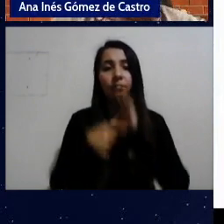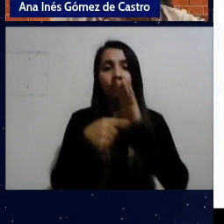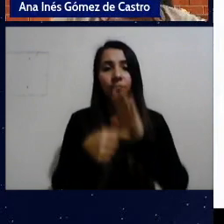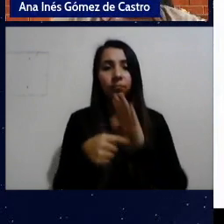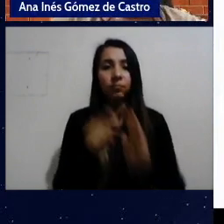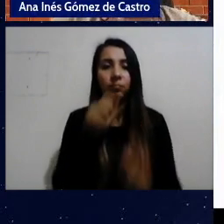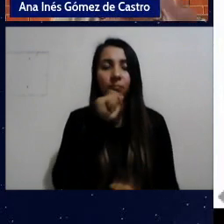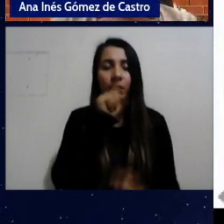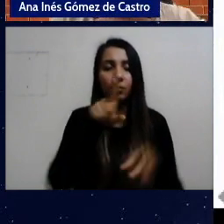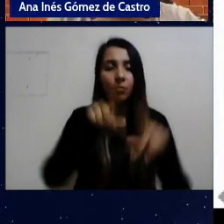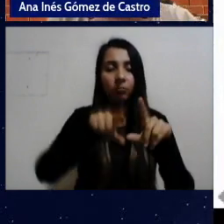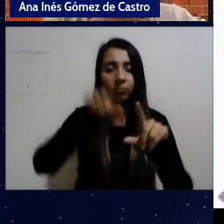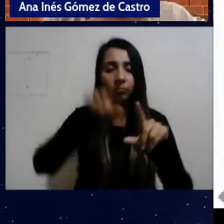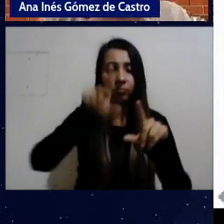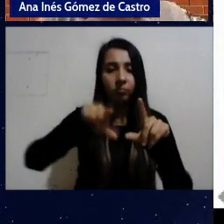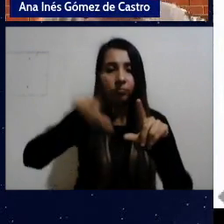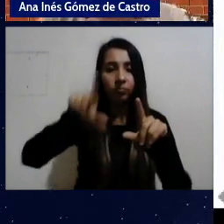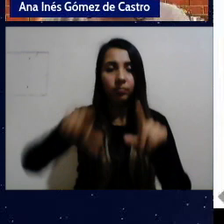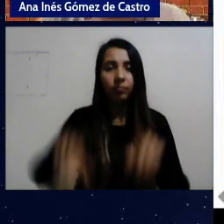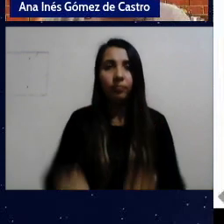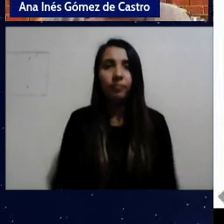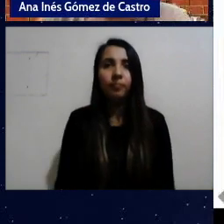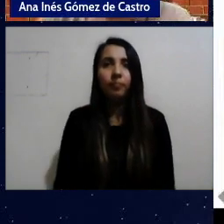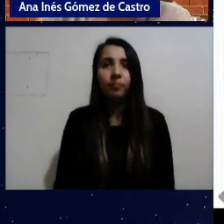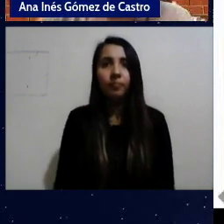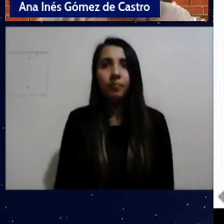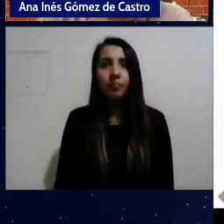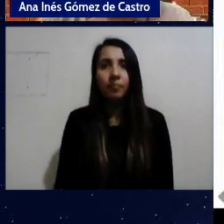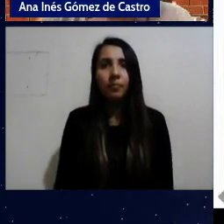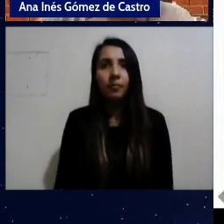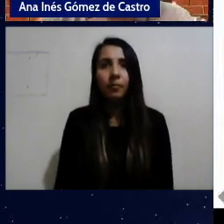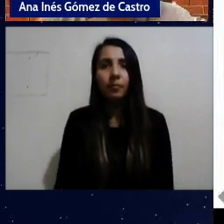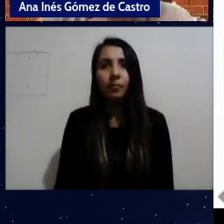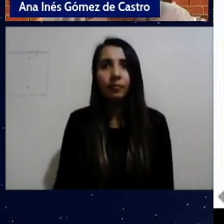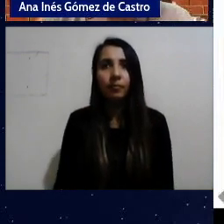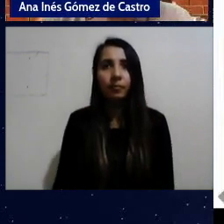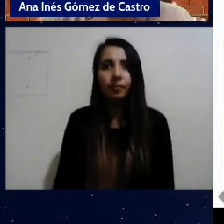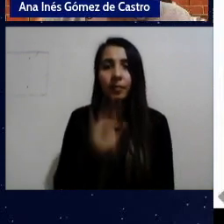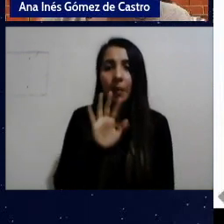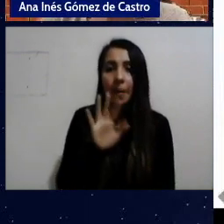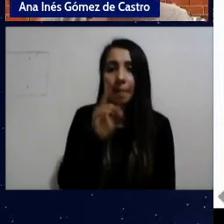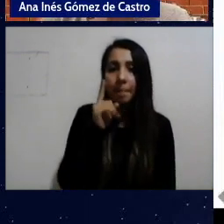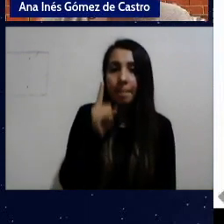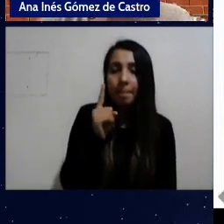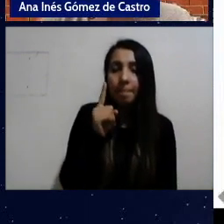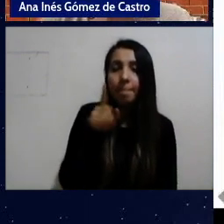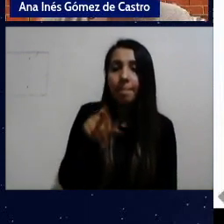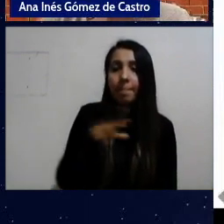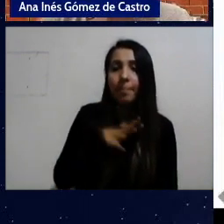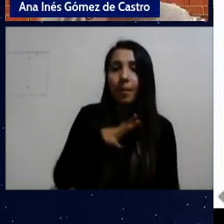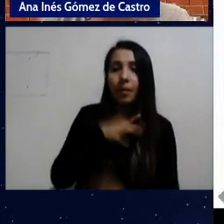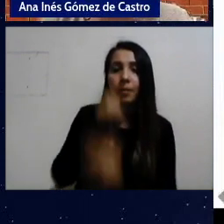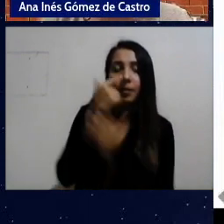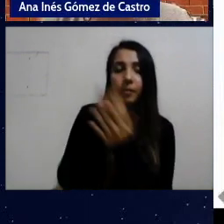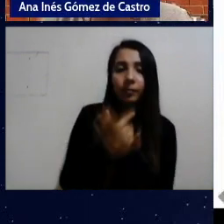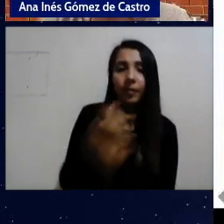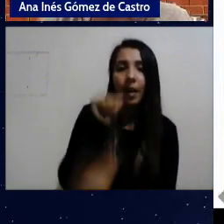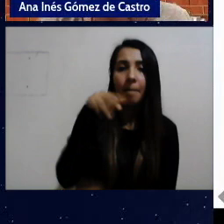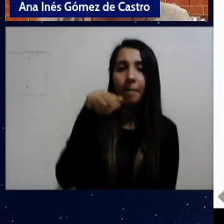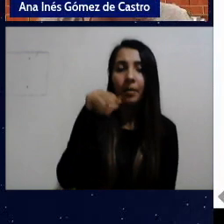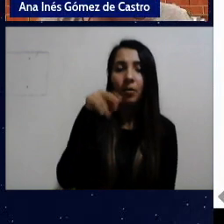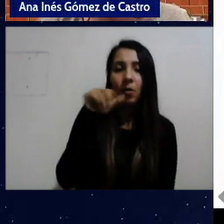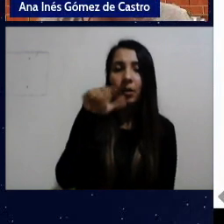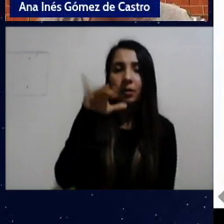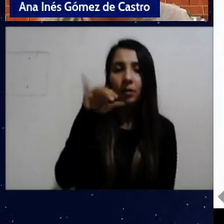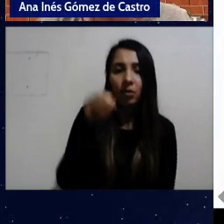está representado en esta figura, ¿vale? Por un lado, aquí tenemos la lista de todos los